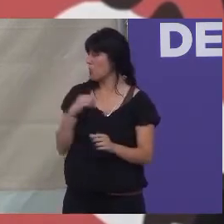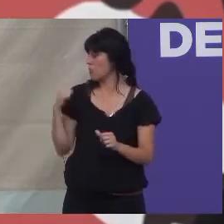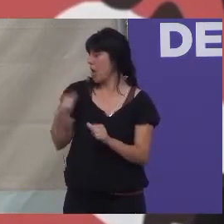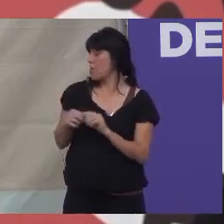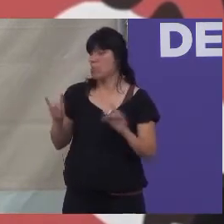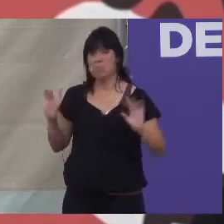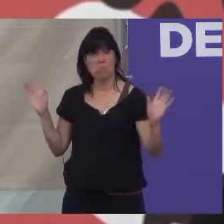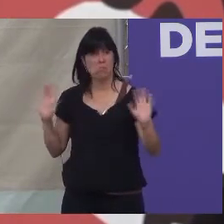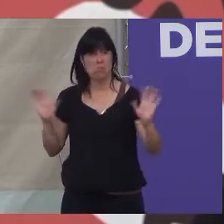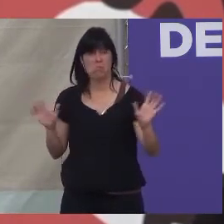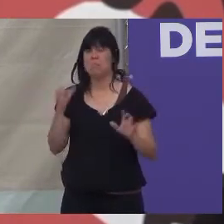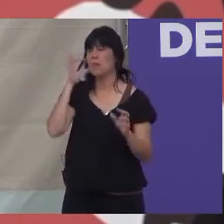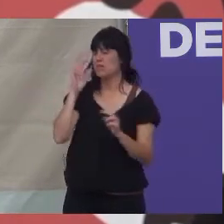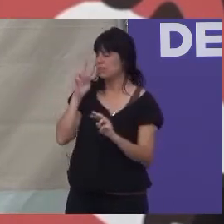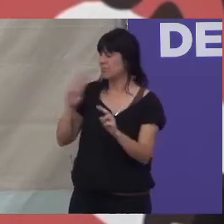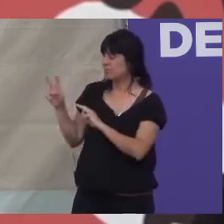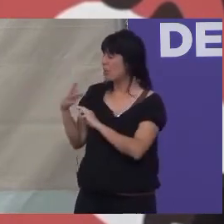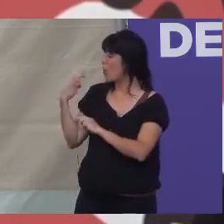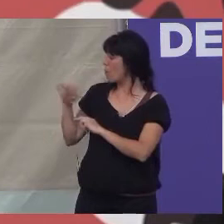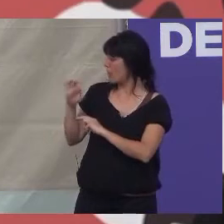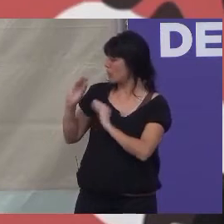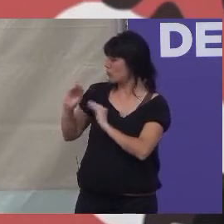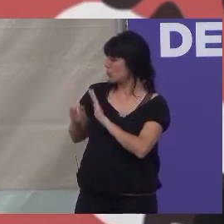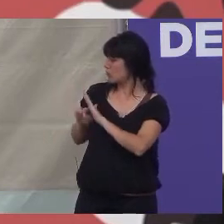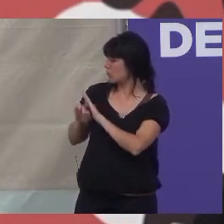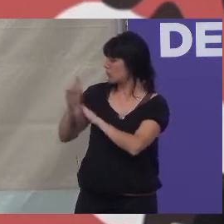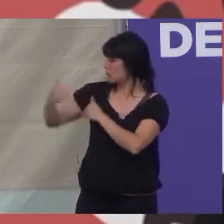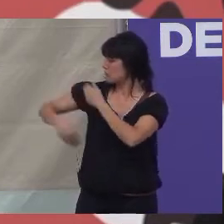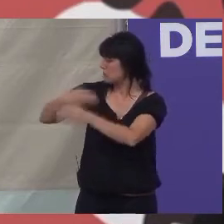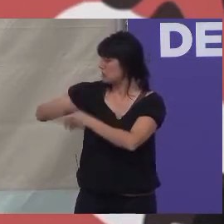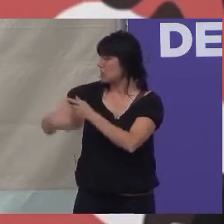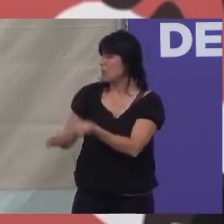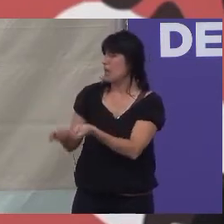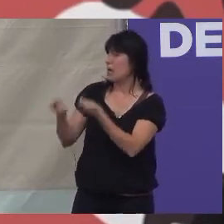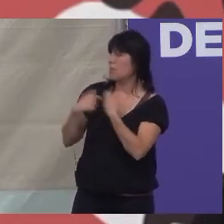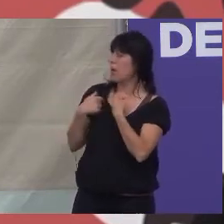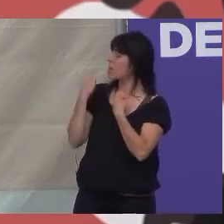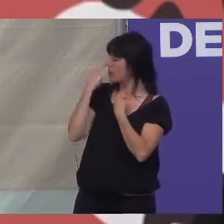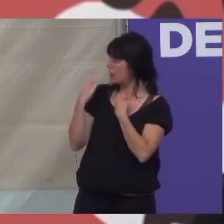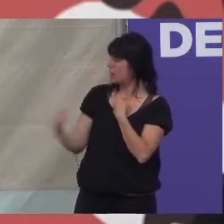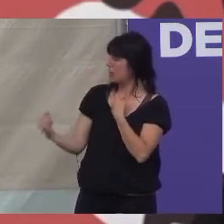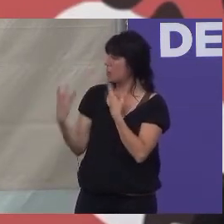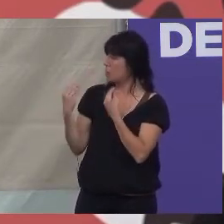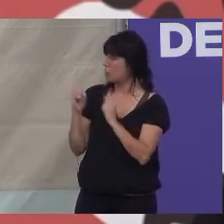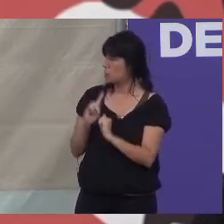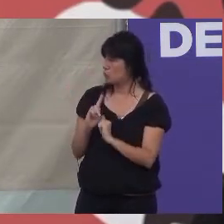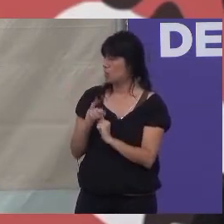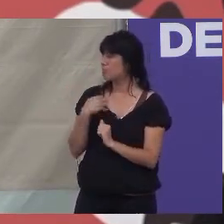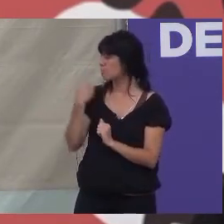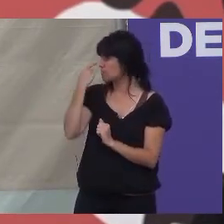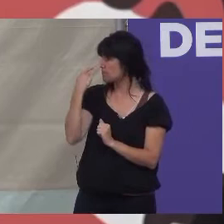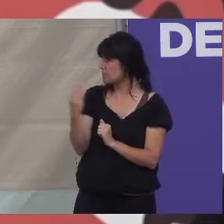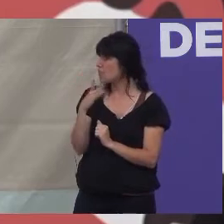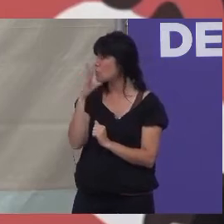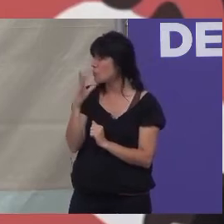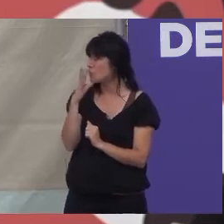Pero la evolución que ha llevado Podemos a mí me ha resultado muy atractiva. Muy atractiva